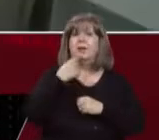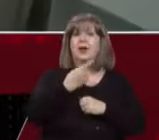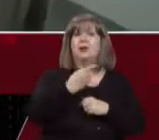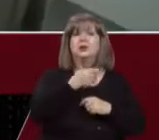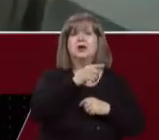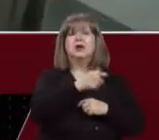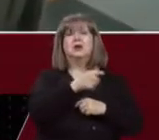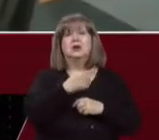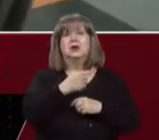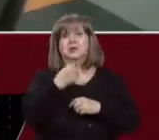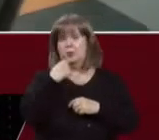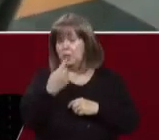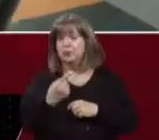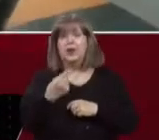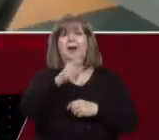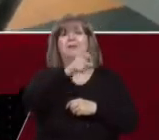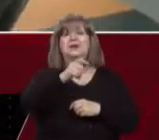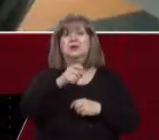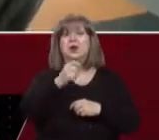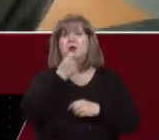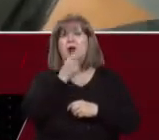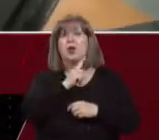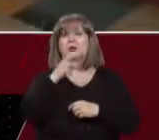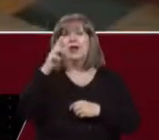arreglen primero las calles, digo, gente que no está de acuerdo con la medida.